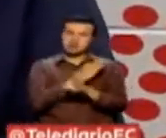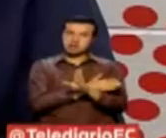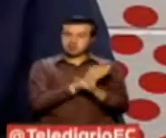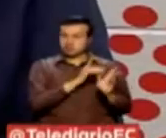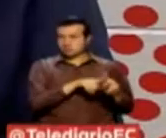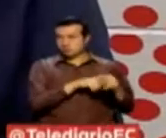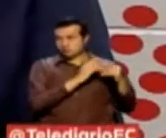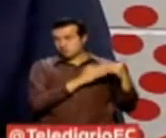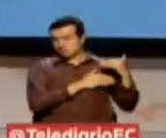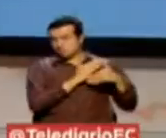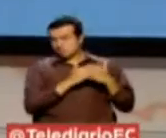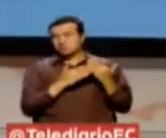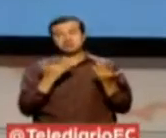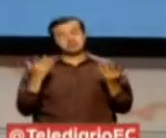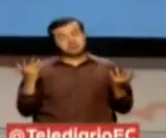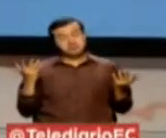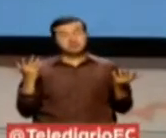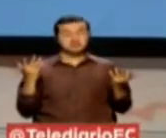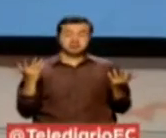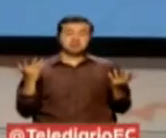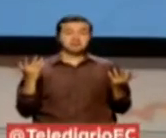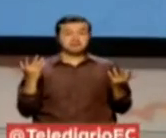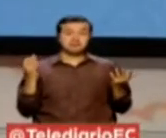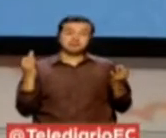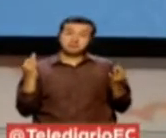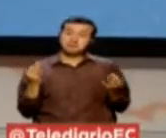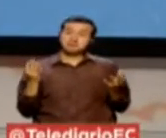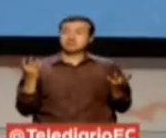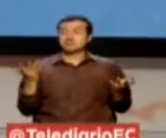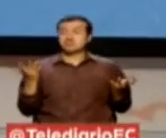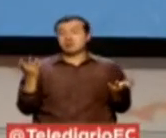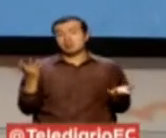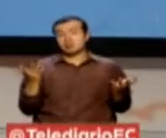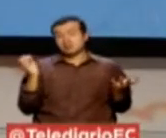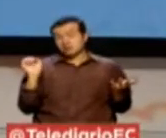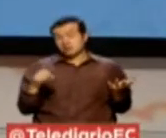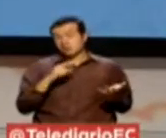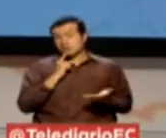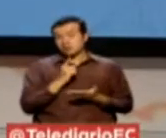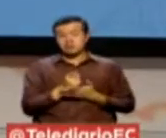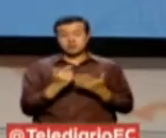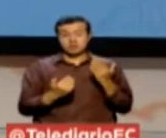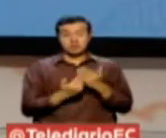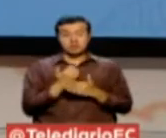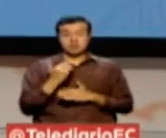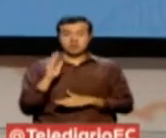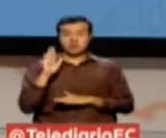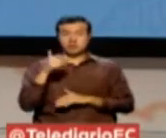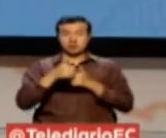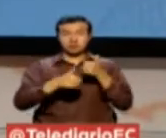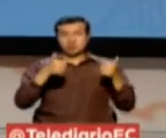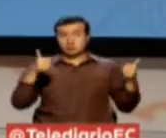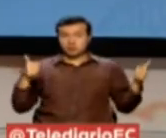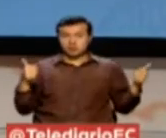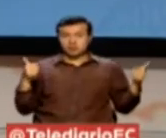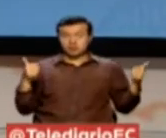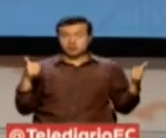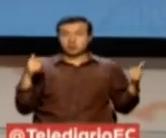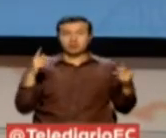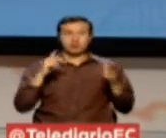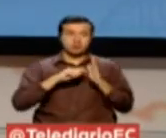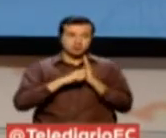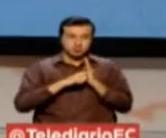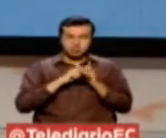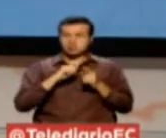origen? Podría ser, ¿no? No necesariamente, por ejemplo, con el nombramiento de altas autoridades como